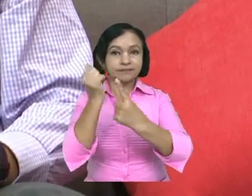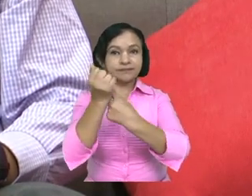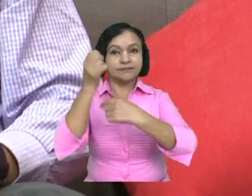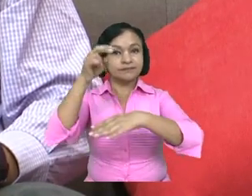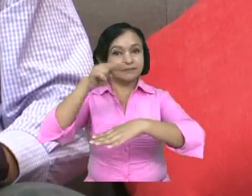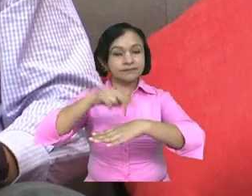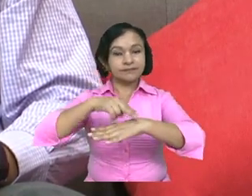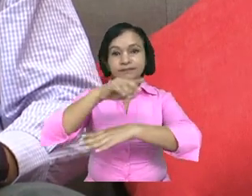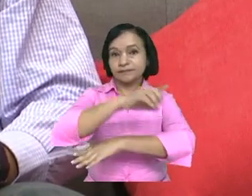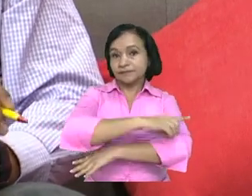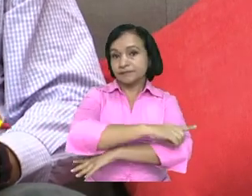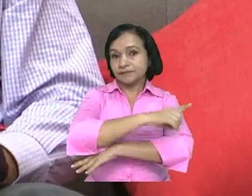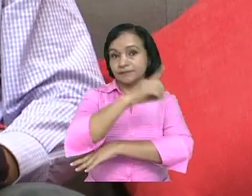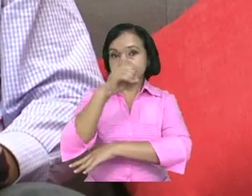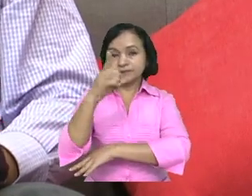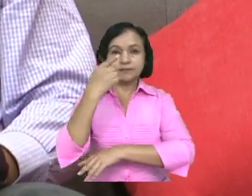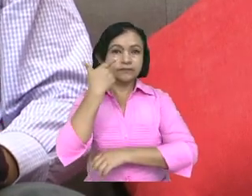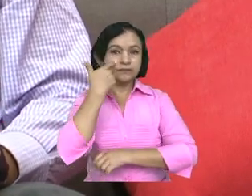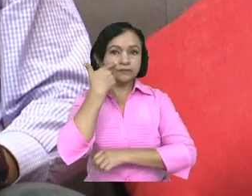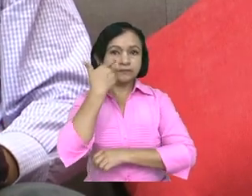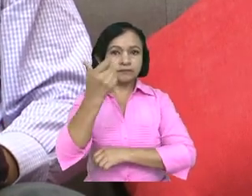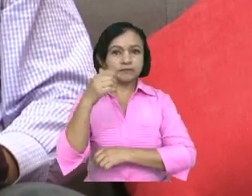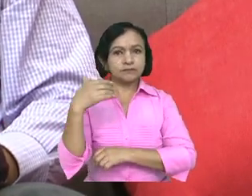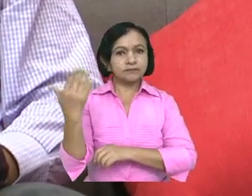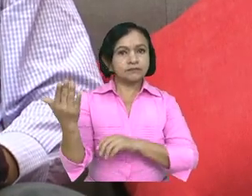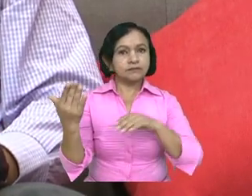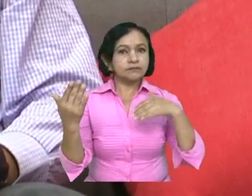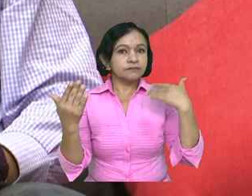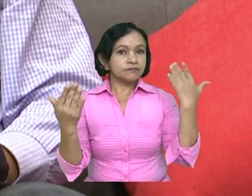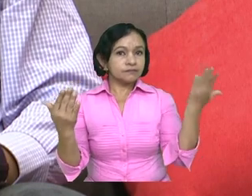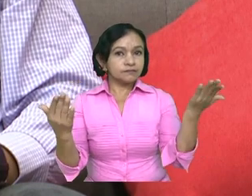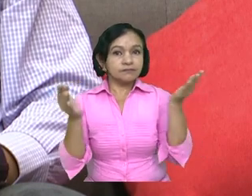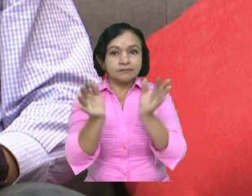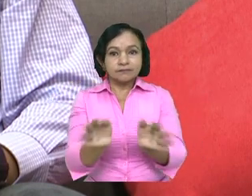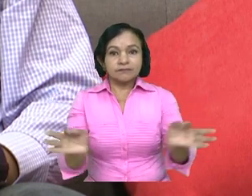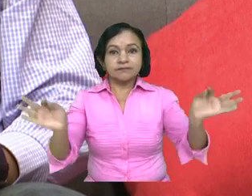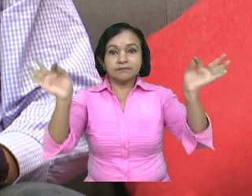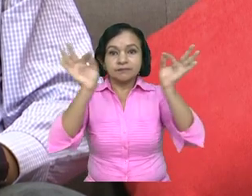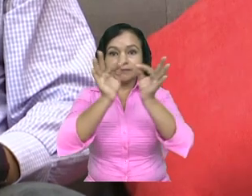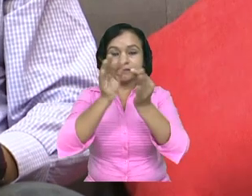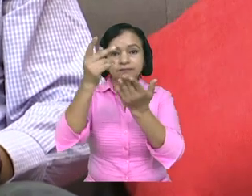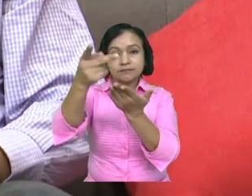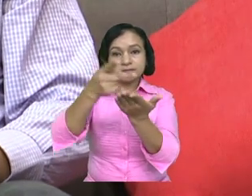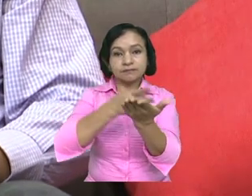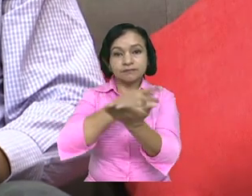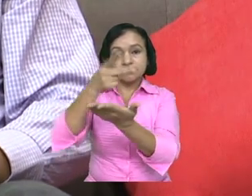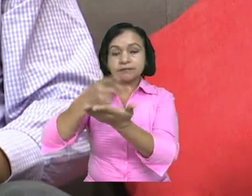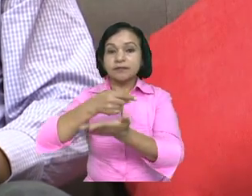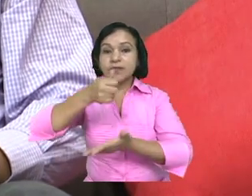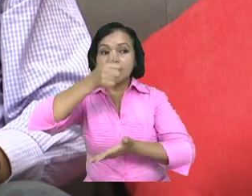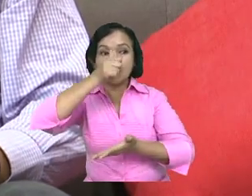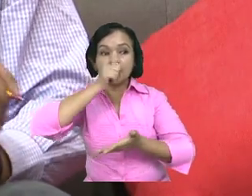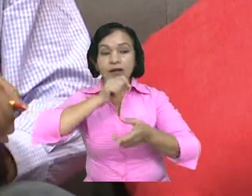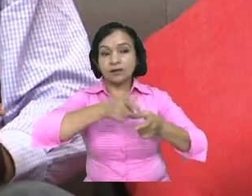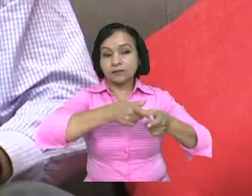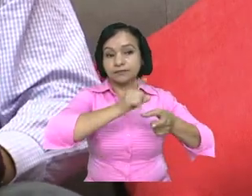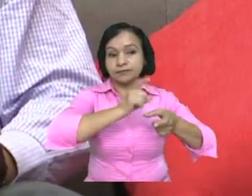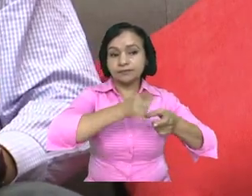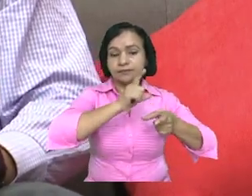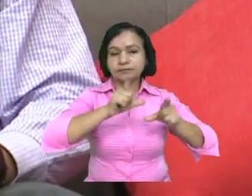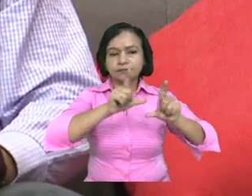En esta oportunidad, pues, conocer cuál es el impacto de los proyectos de agua potable y saneamiento en las familias del área